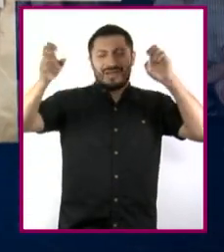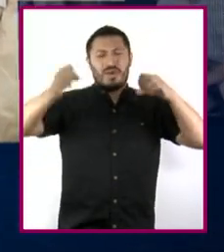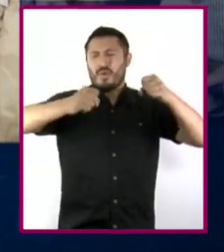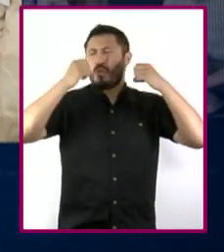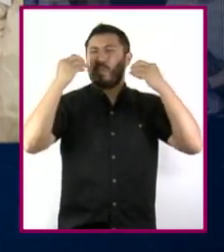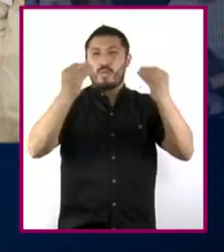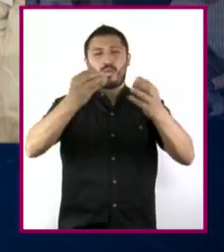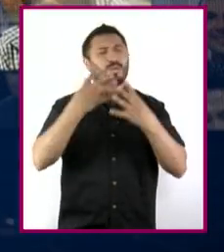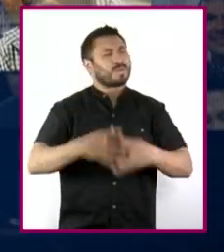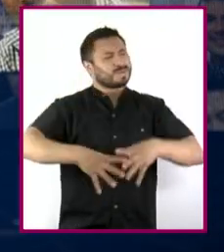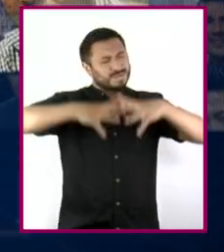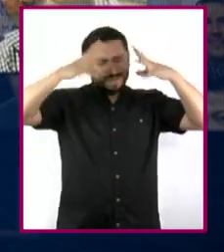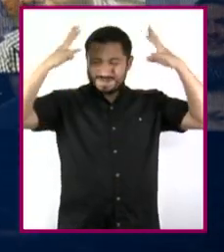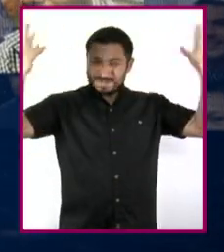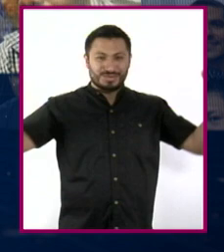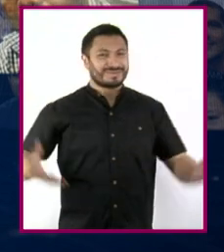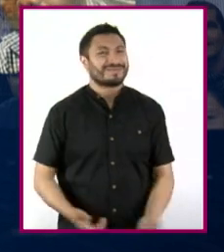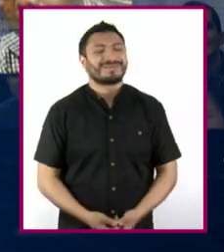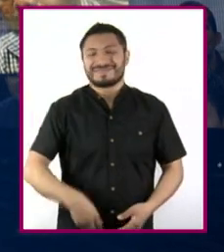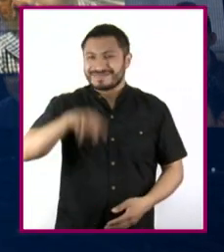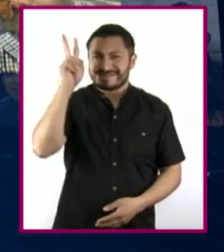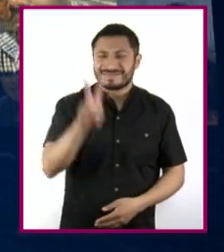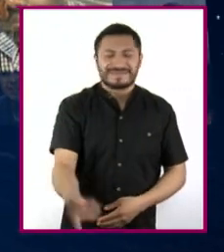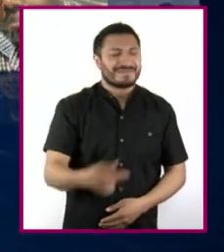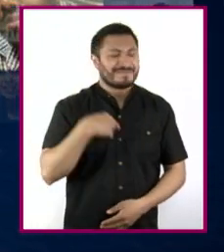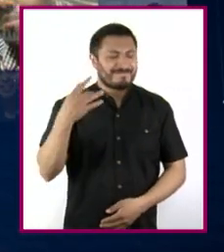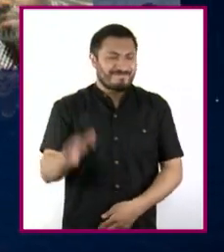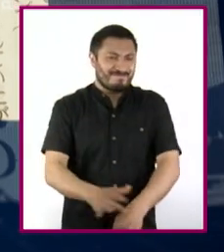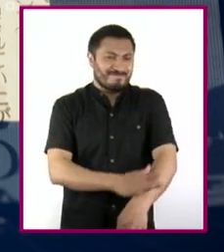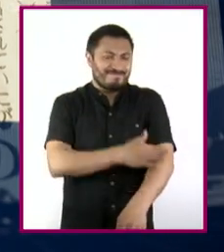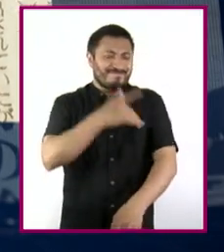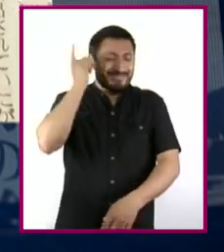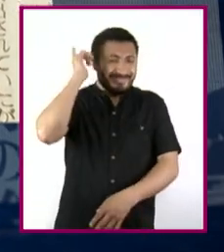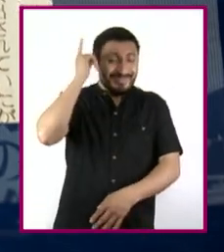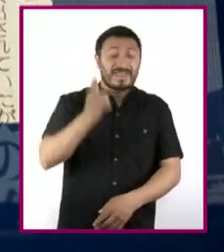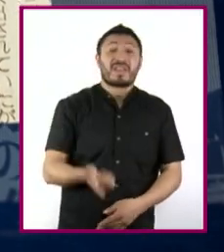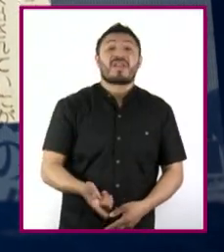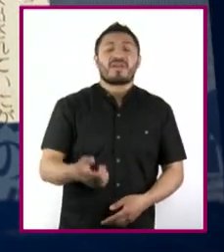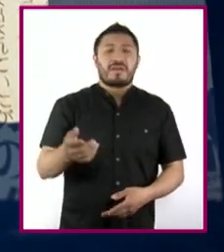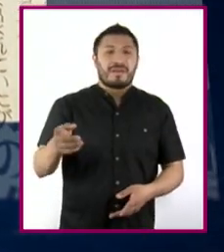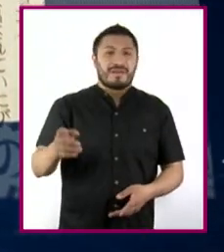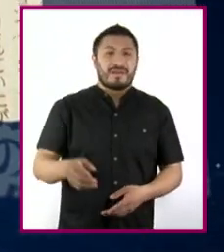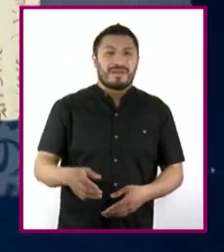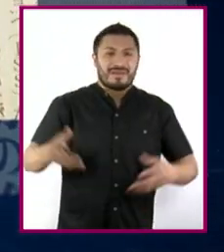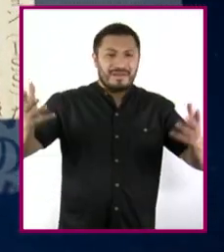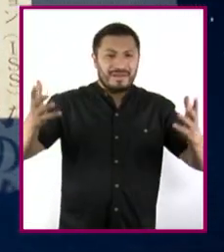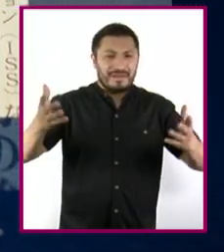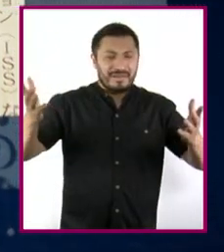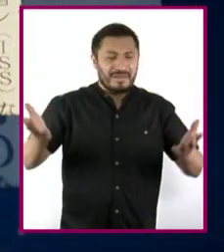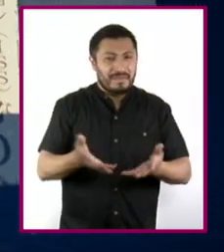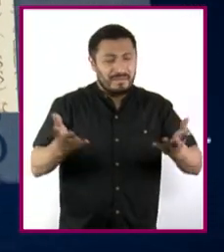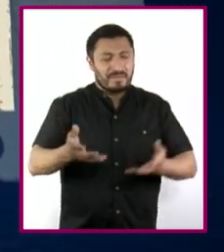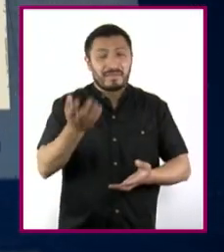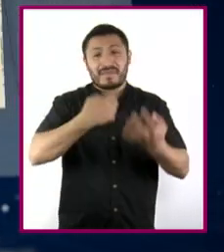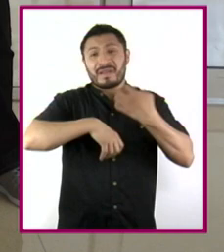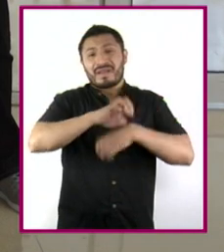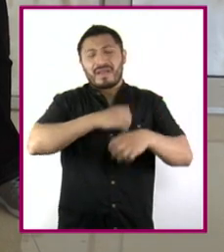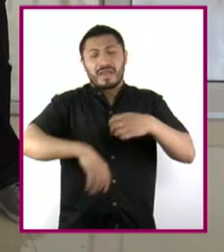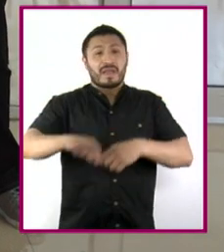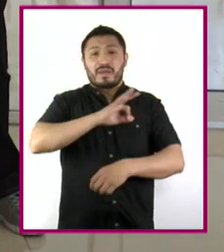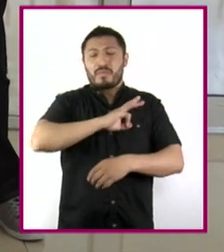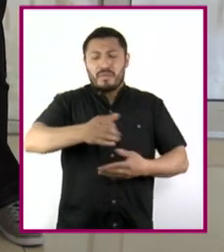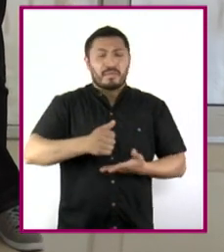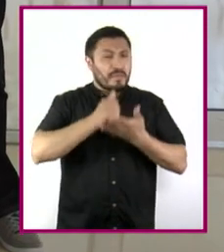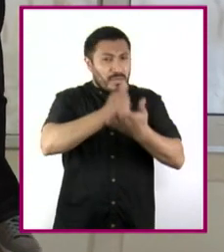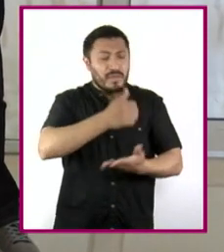muy, muy alto. Y la verdad es que a mí me gustaría concebir una empresa que pudiera proveer